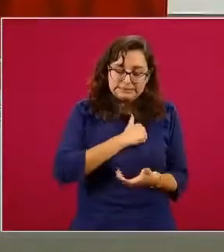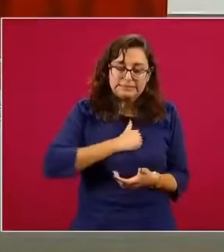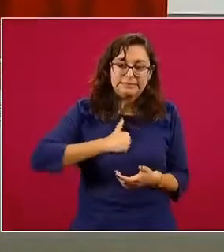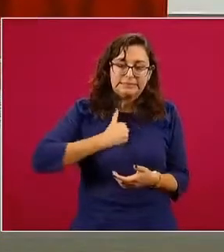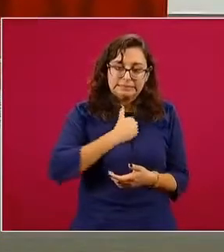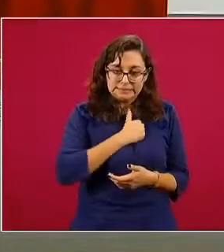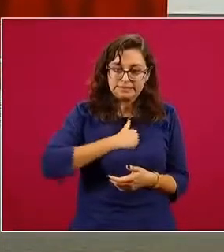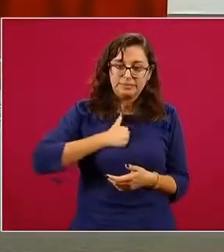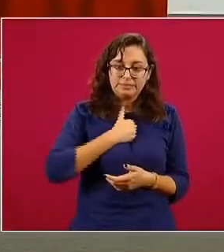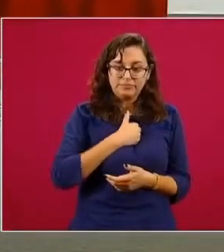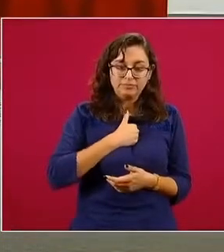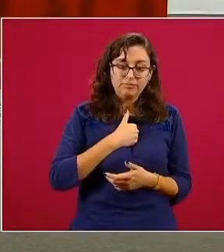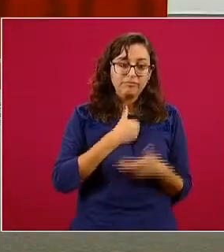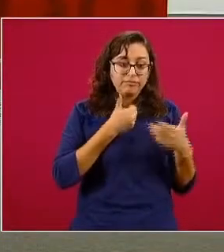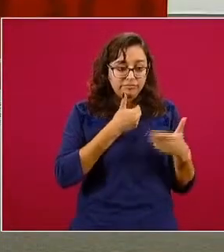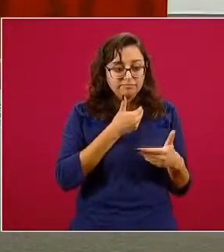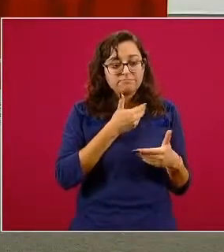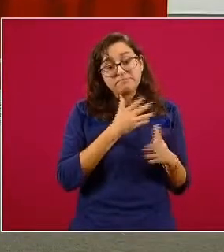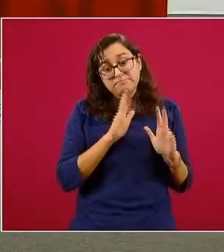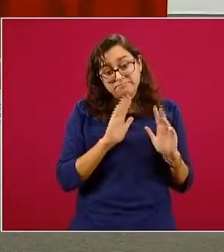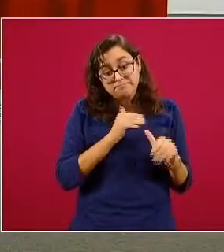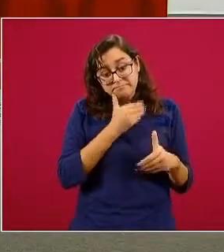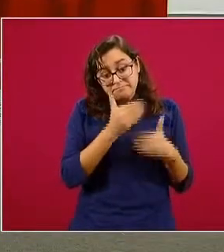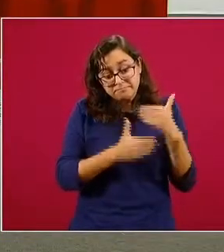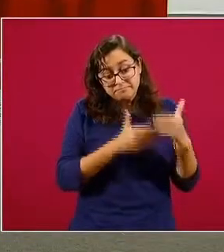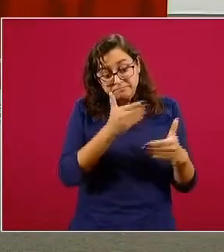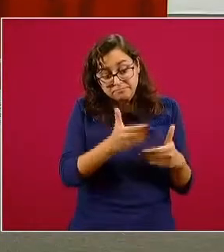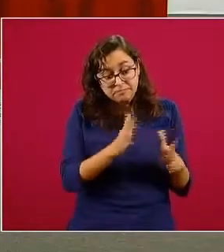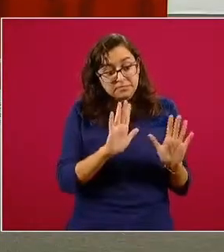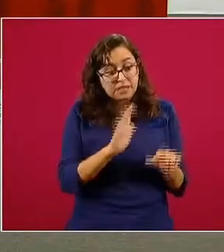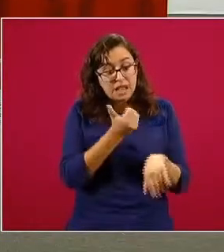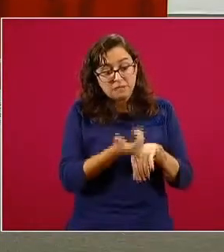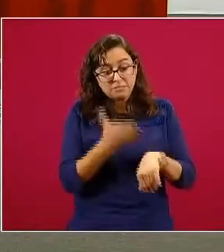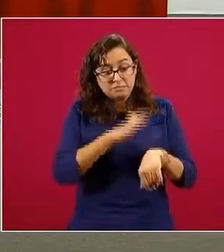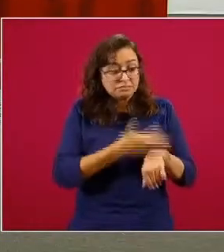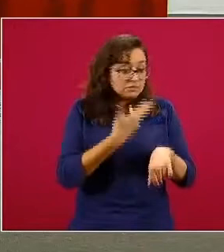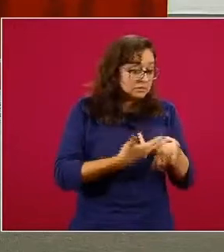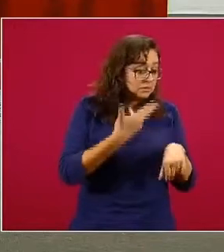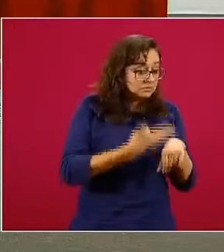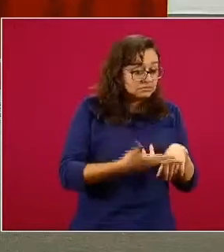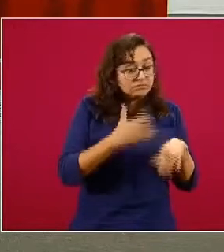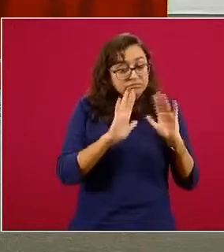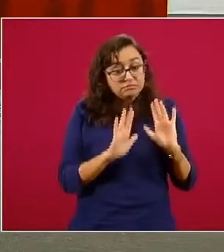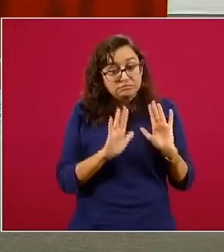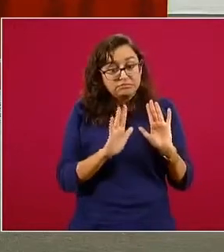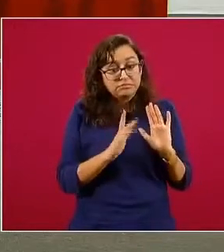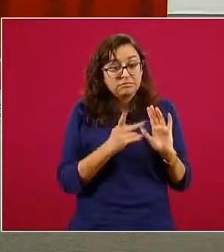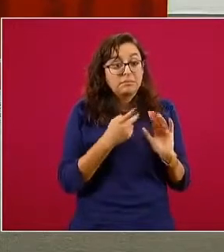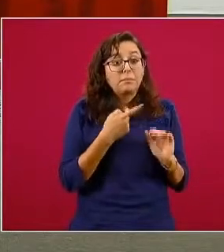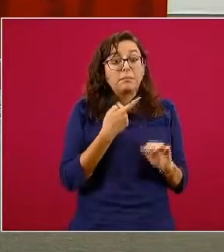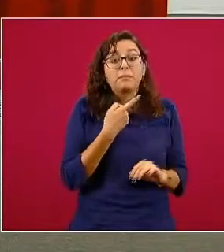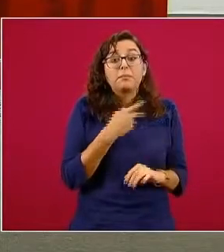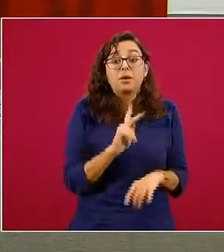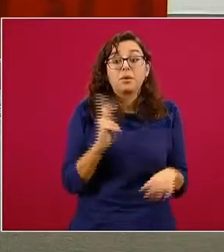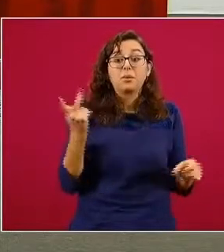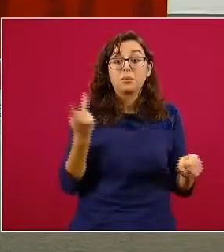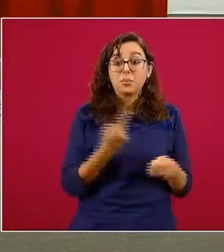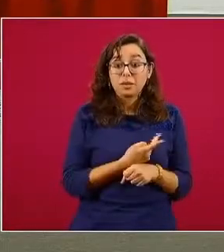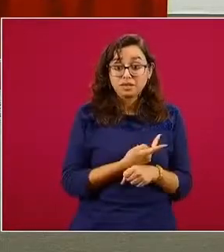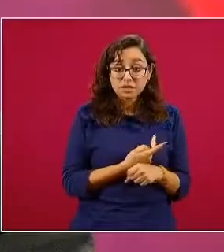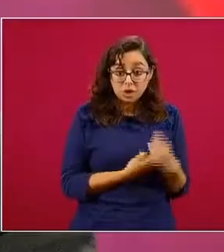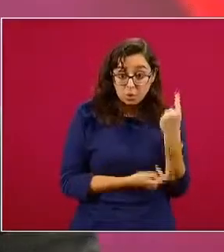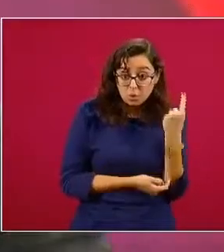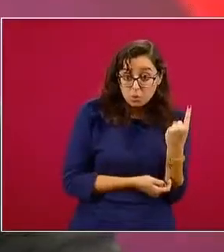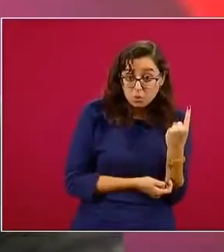Seguramente tendrá consecuencias administrativas la falta de entrega, pero afortunadamente se tomaron las previsiones para que no fuera el